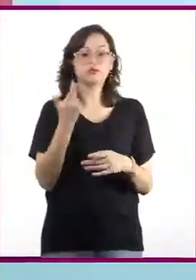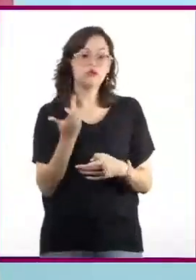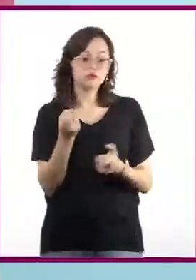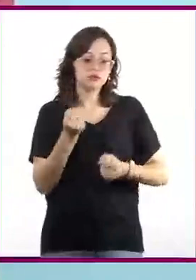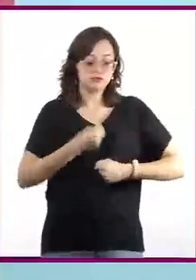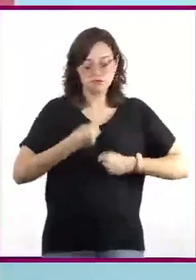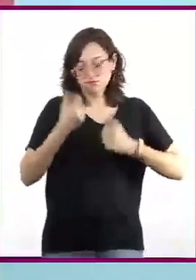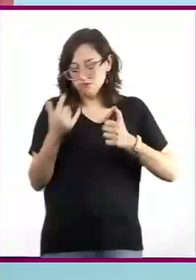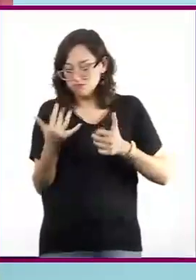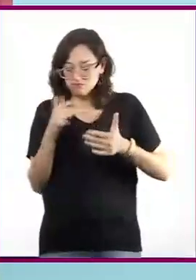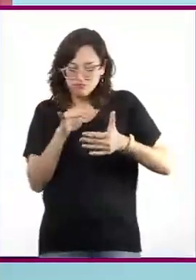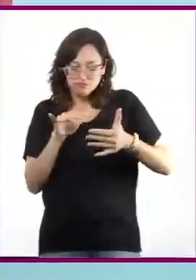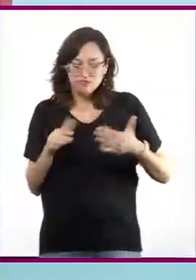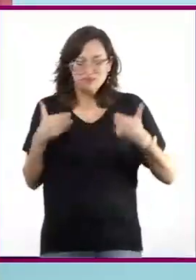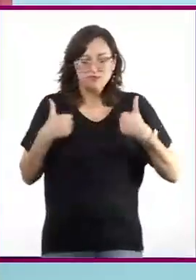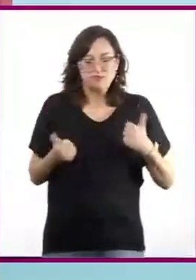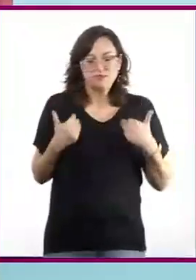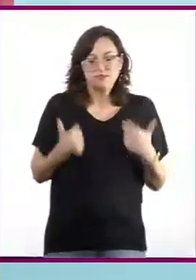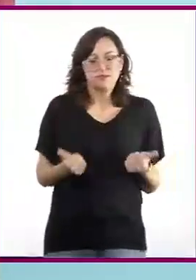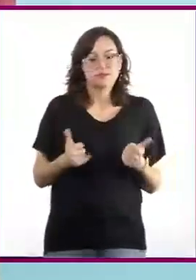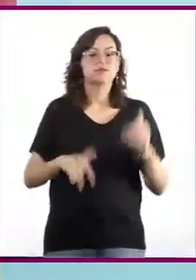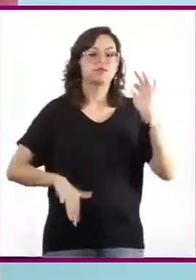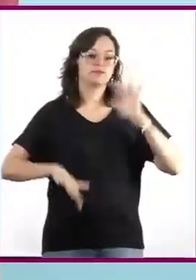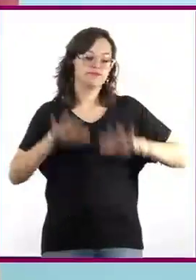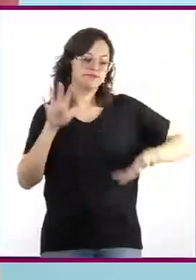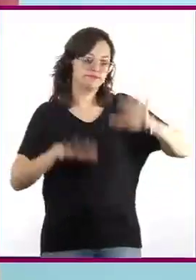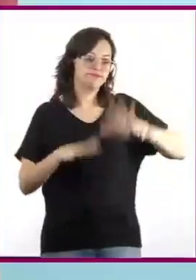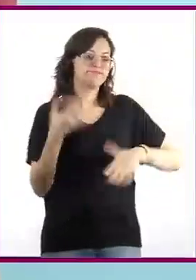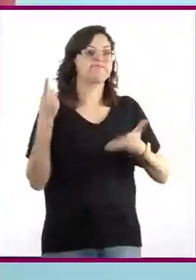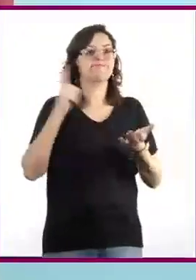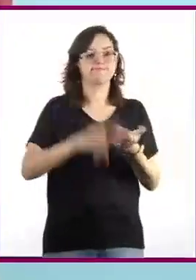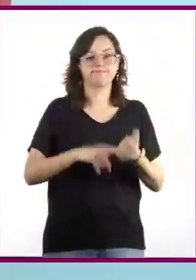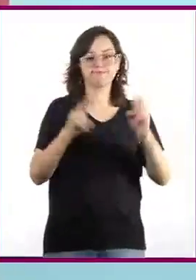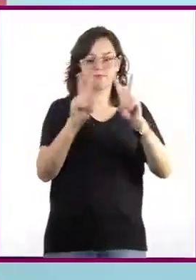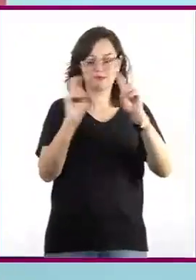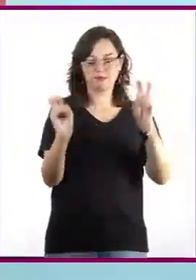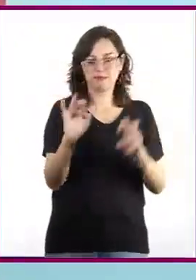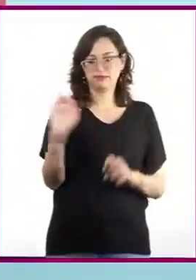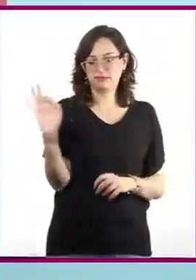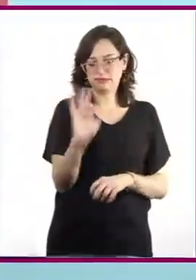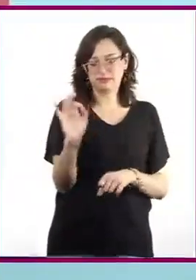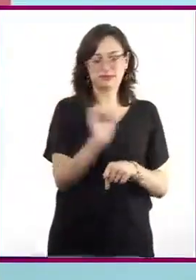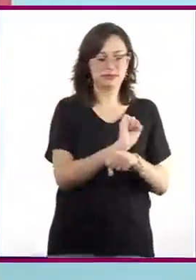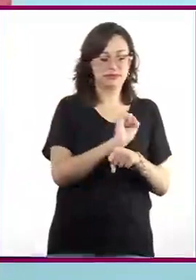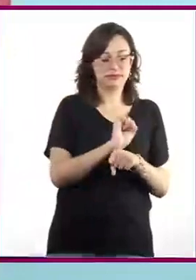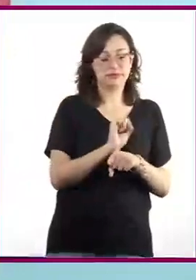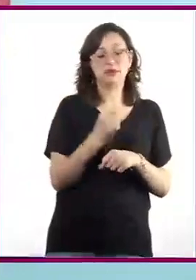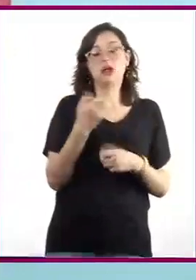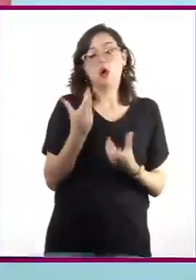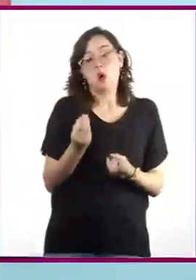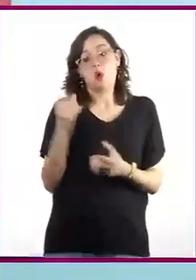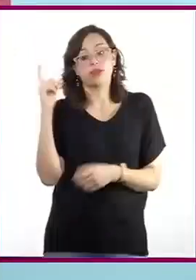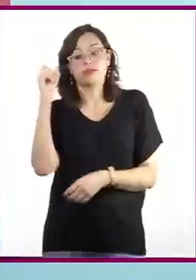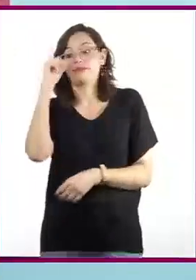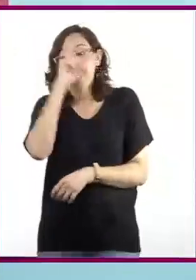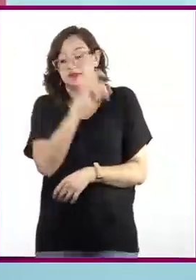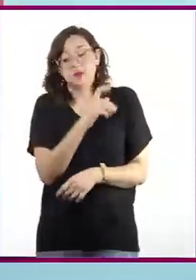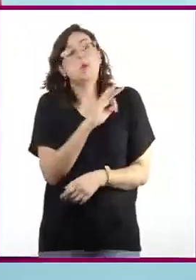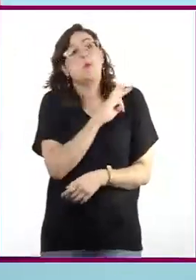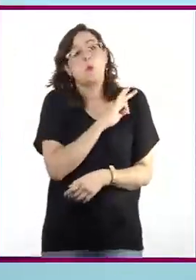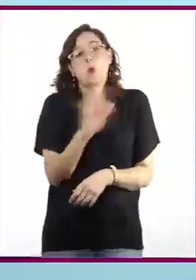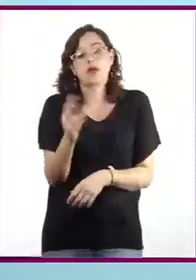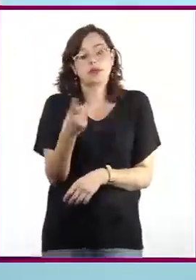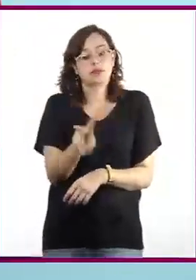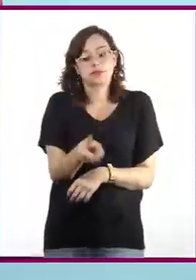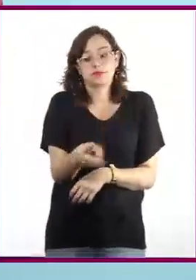es necesario considerar que muchas veces contienen temas que pueden parecer muy sencillos o complicados. Por eso